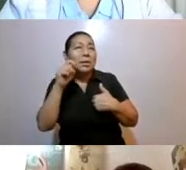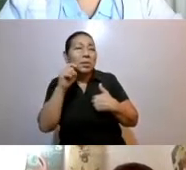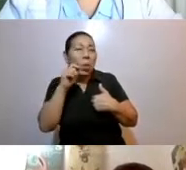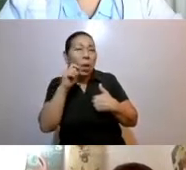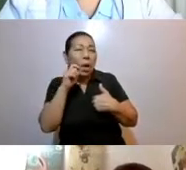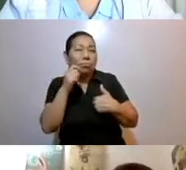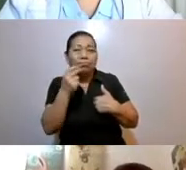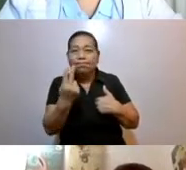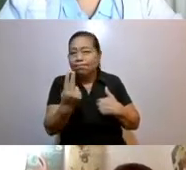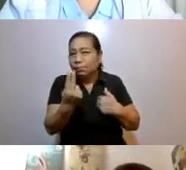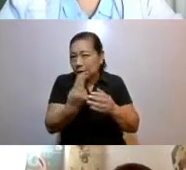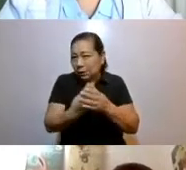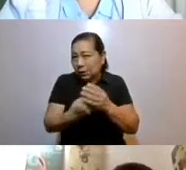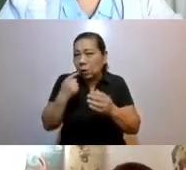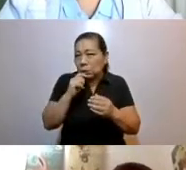tener un